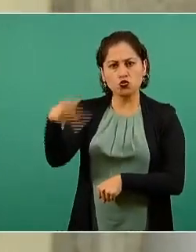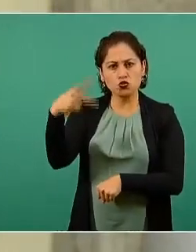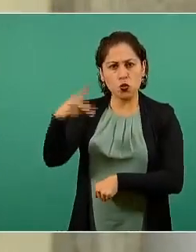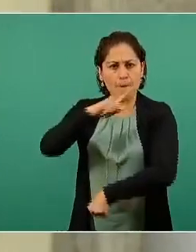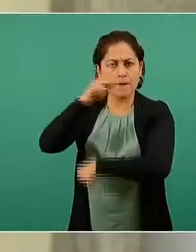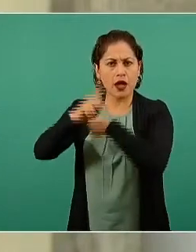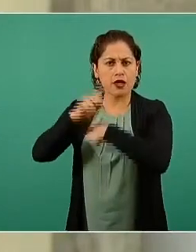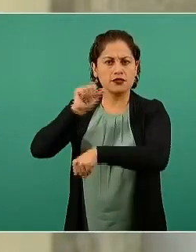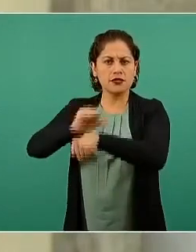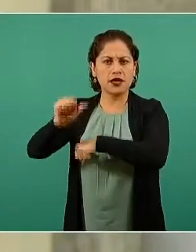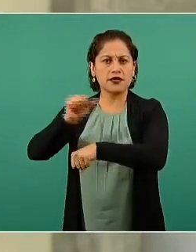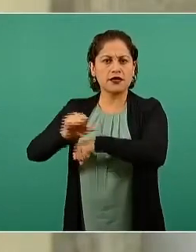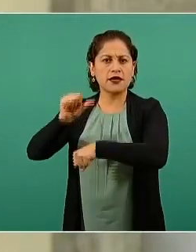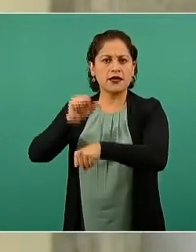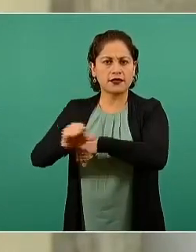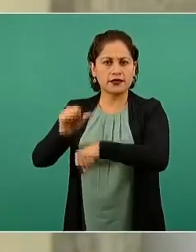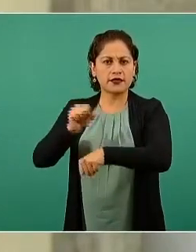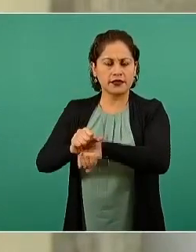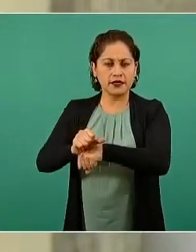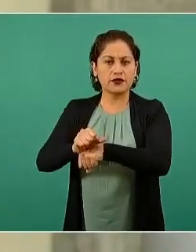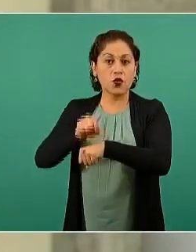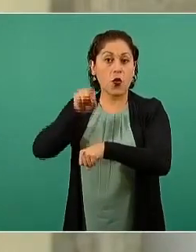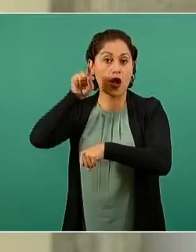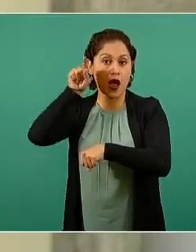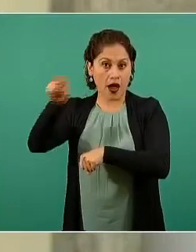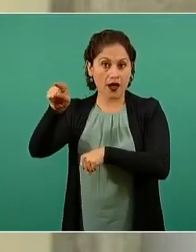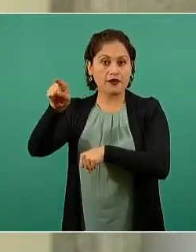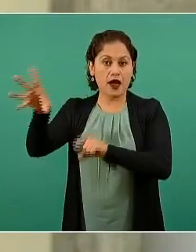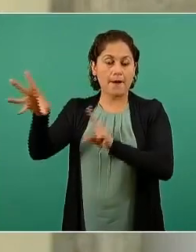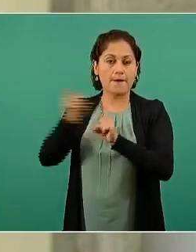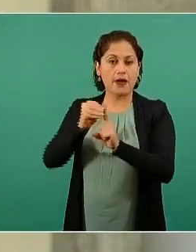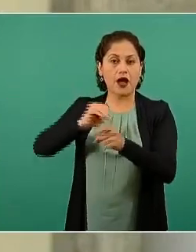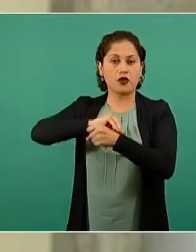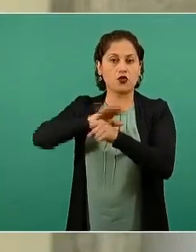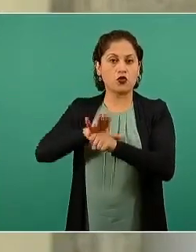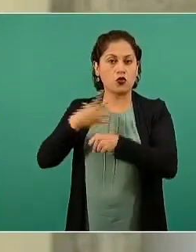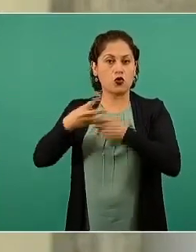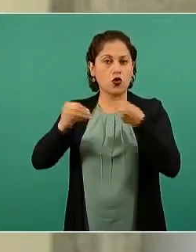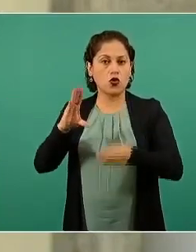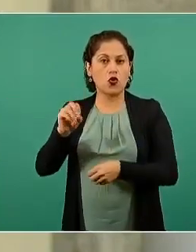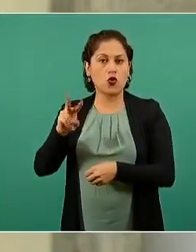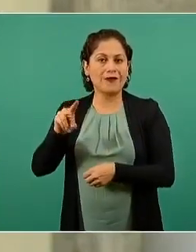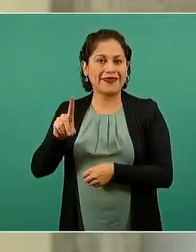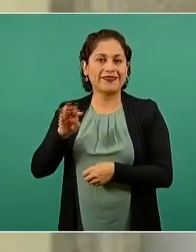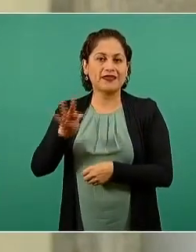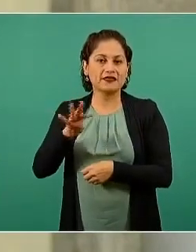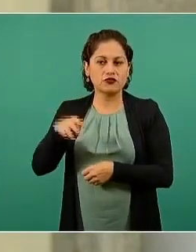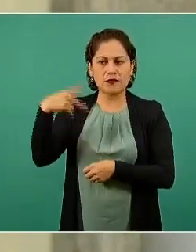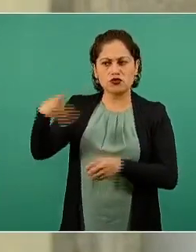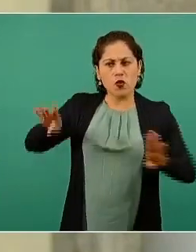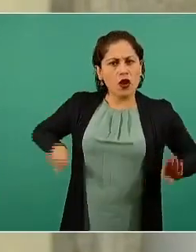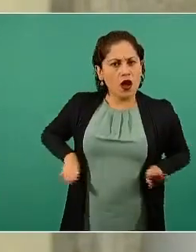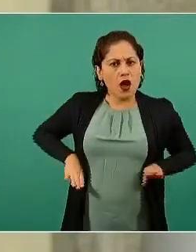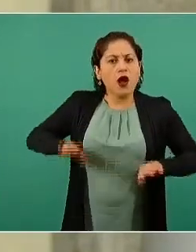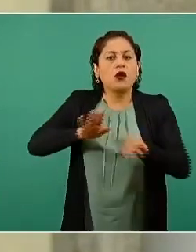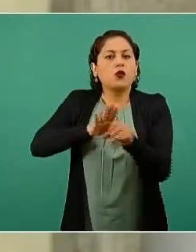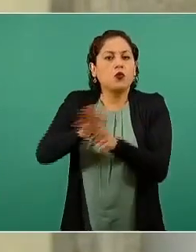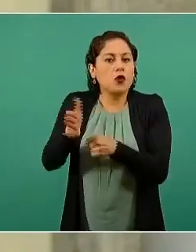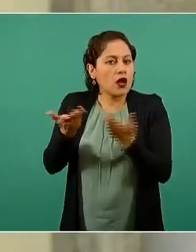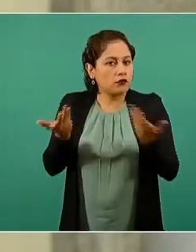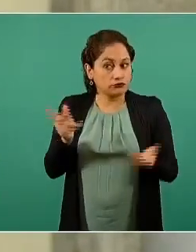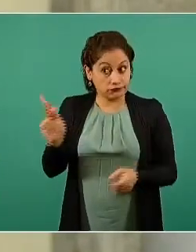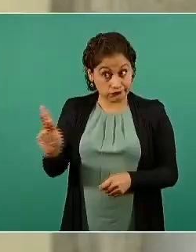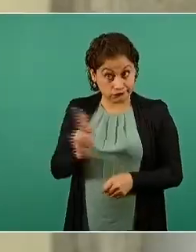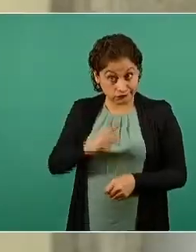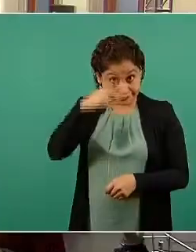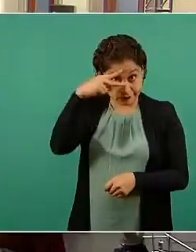argentinos que fueron pues víctimas de cómo los pescó el COVID-19? ¿Cuáles fueron los factores? Y dado los acuerdos